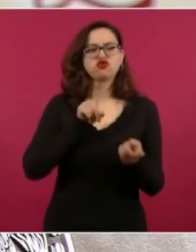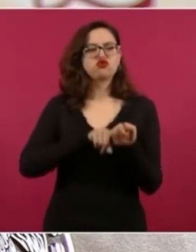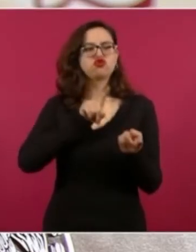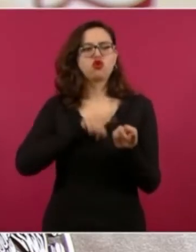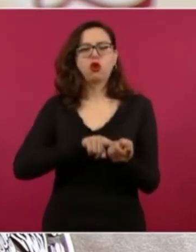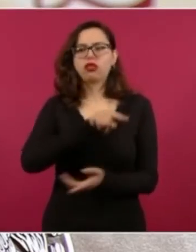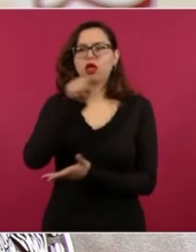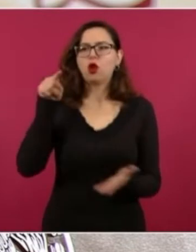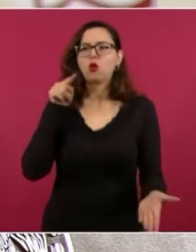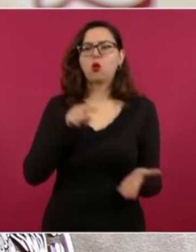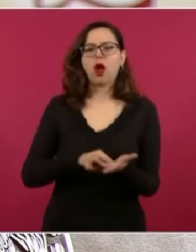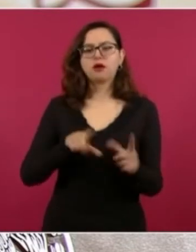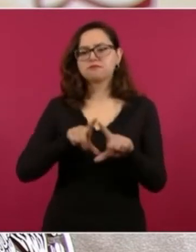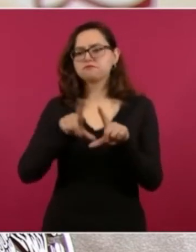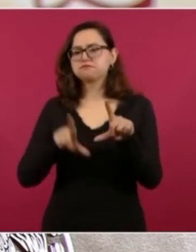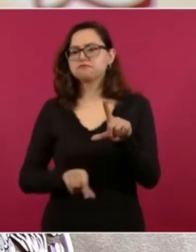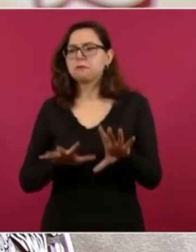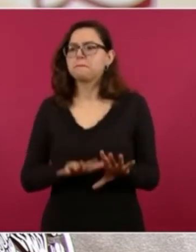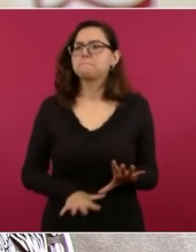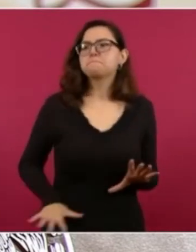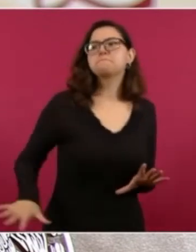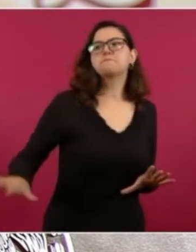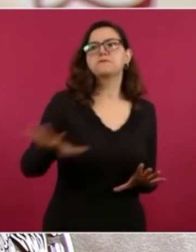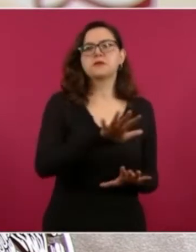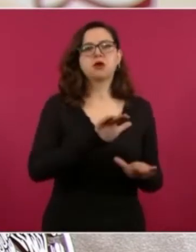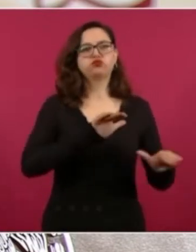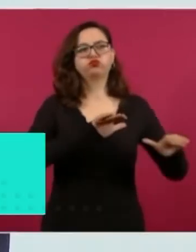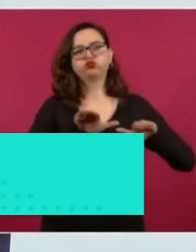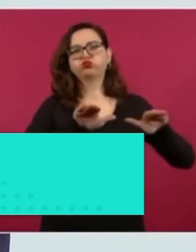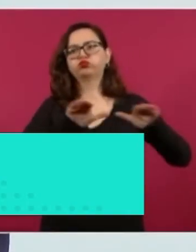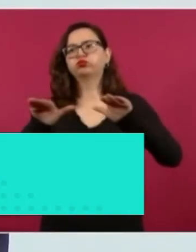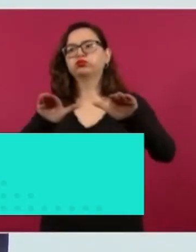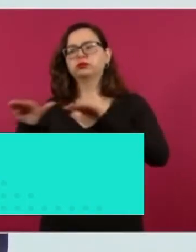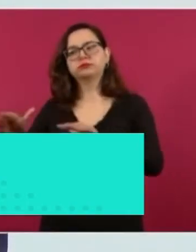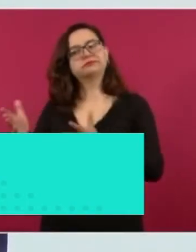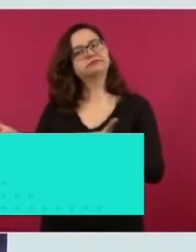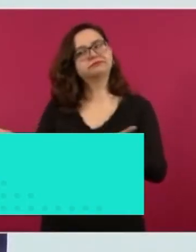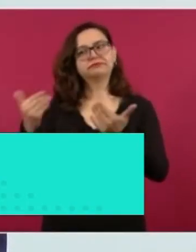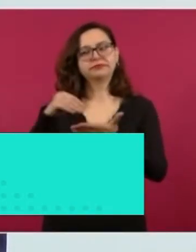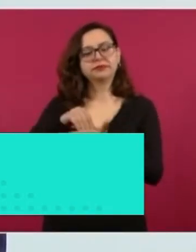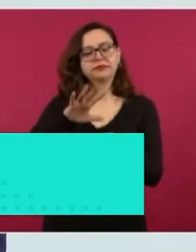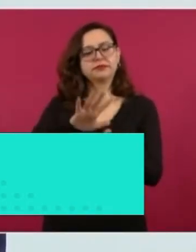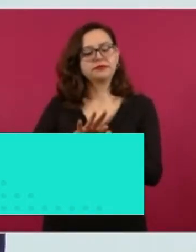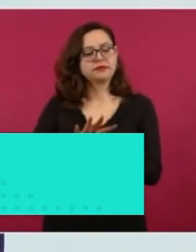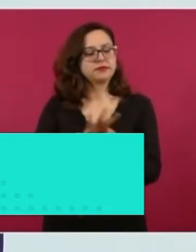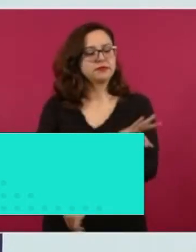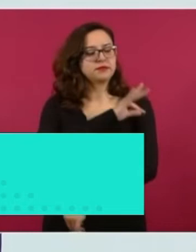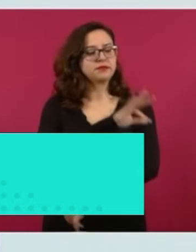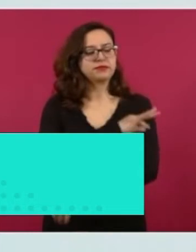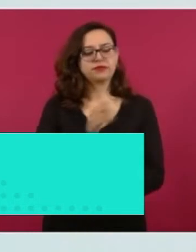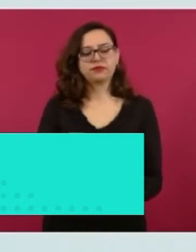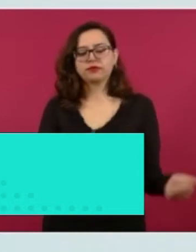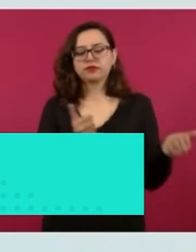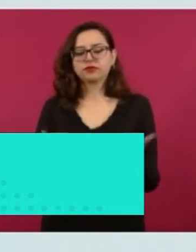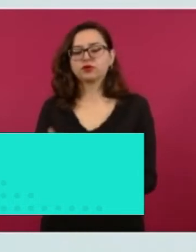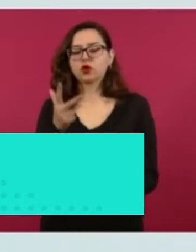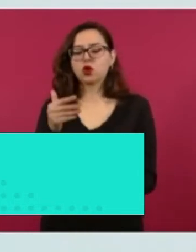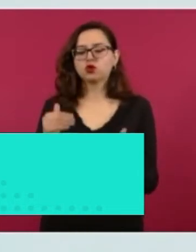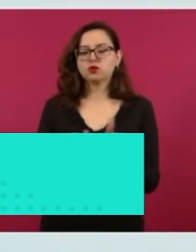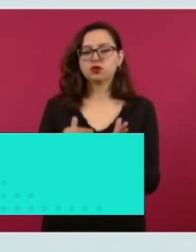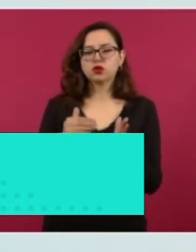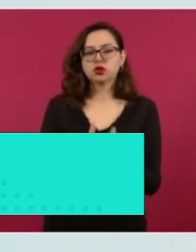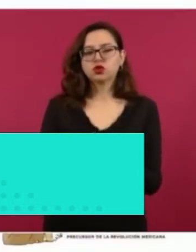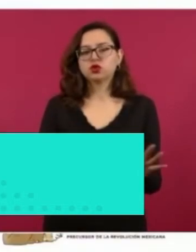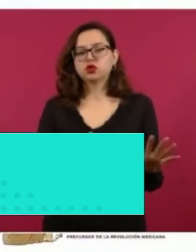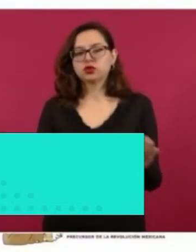lo más posible porque sabíamos que llegaría este embarque y son 8 millones 860 mil 800